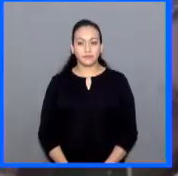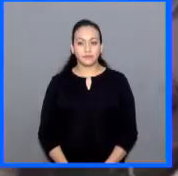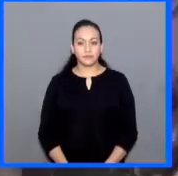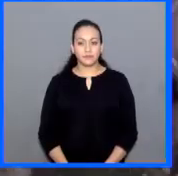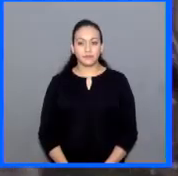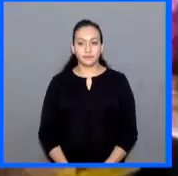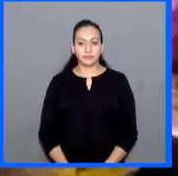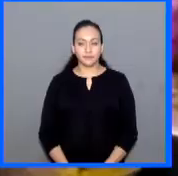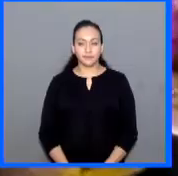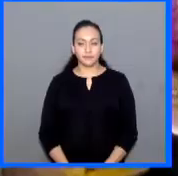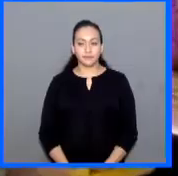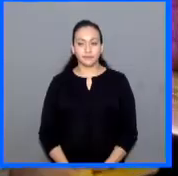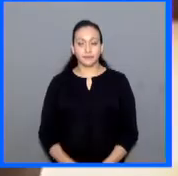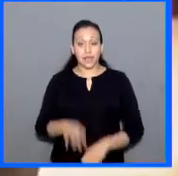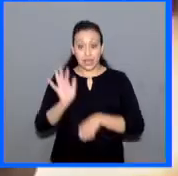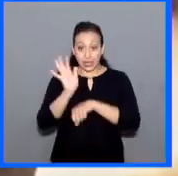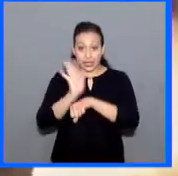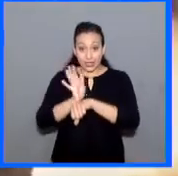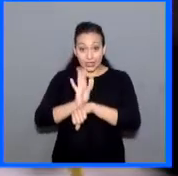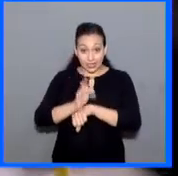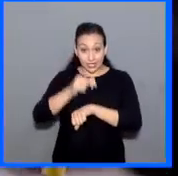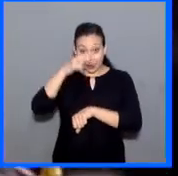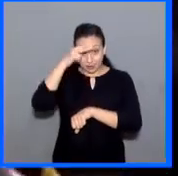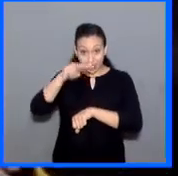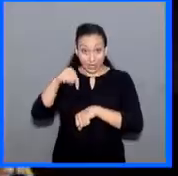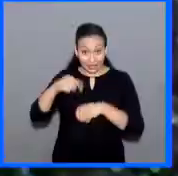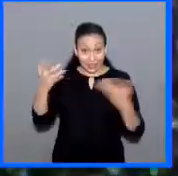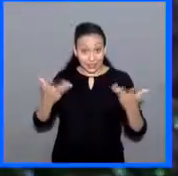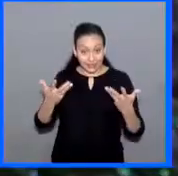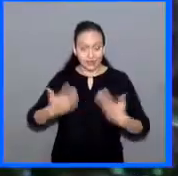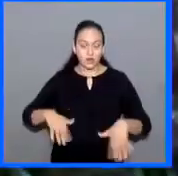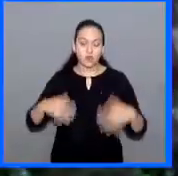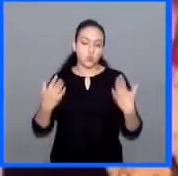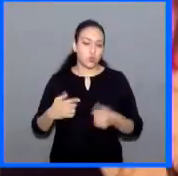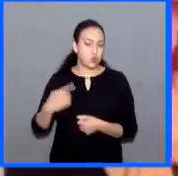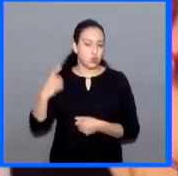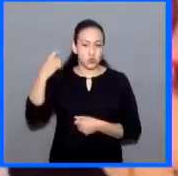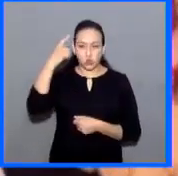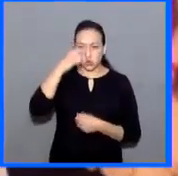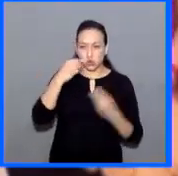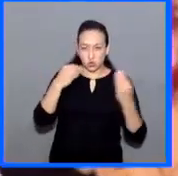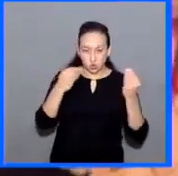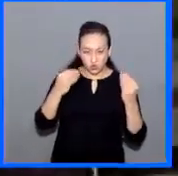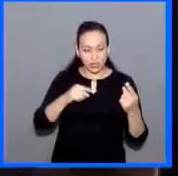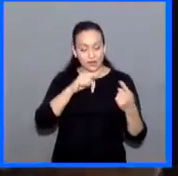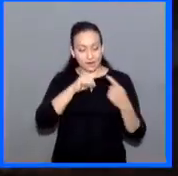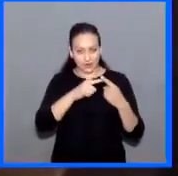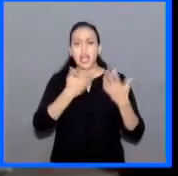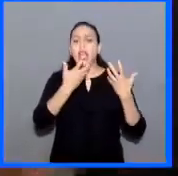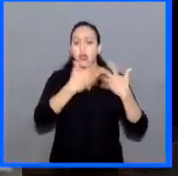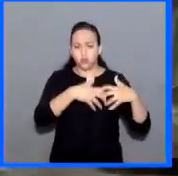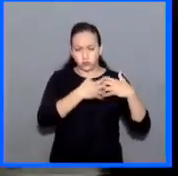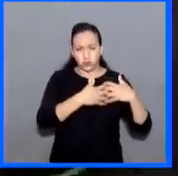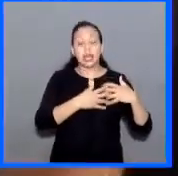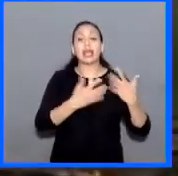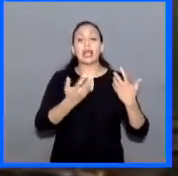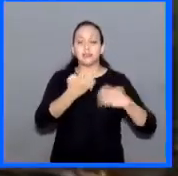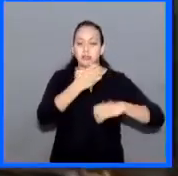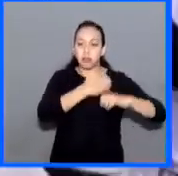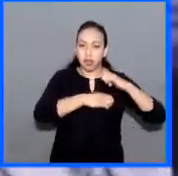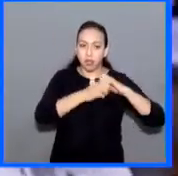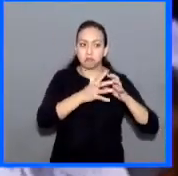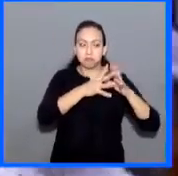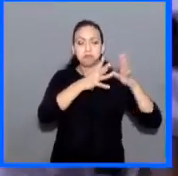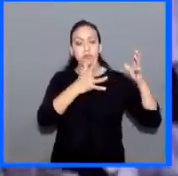Hacer cine en México implica una compleja dualidad. Por un lado, es una industria que se ha convertido en una herramienta